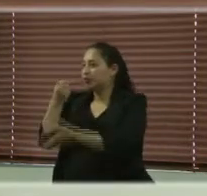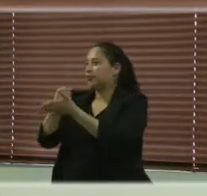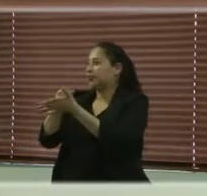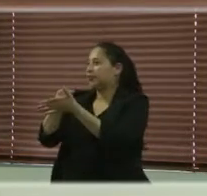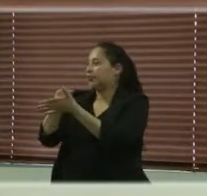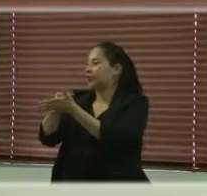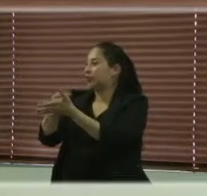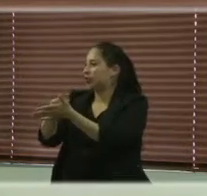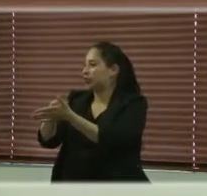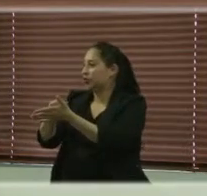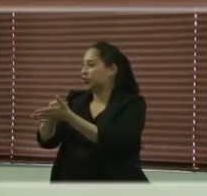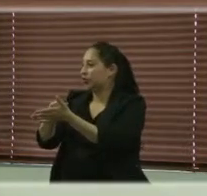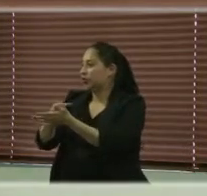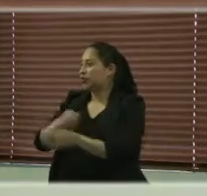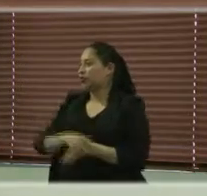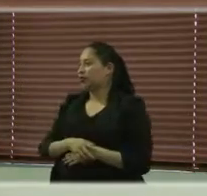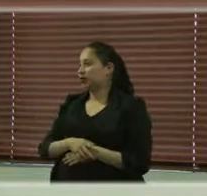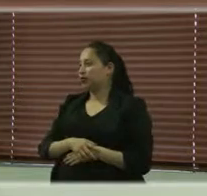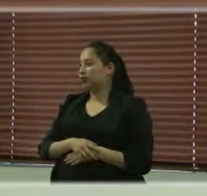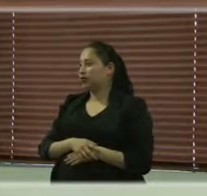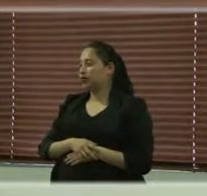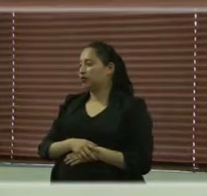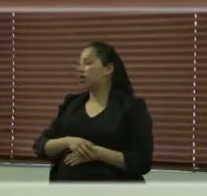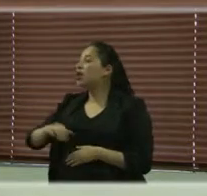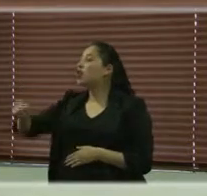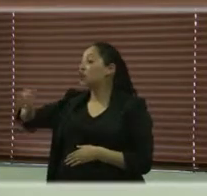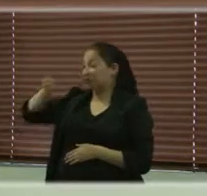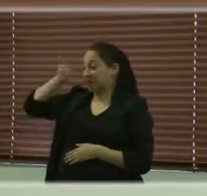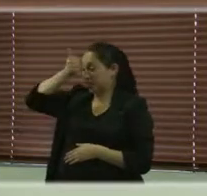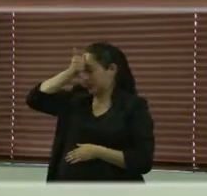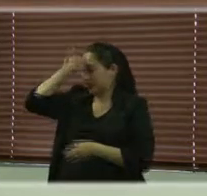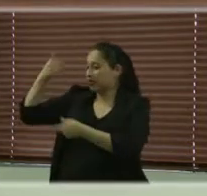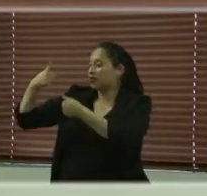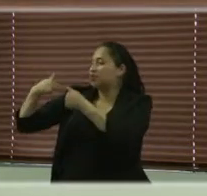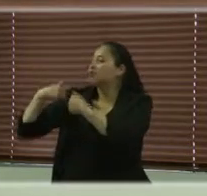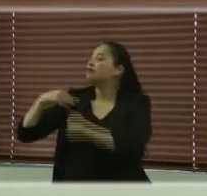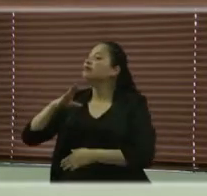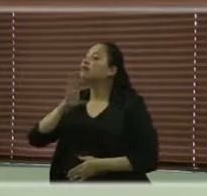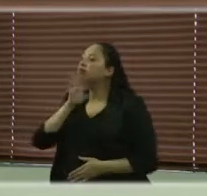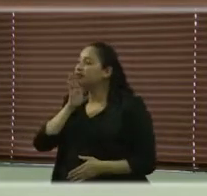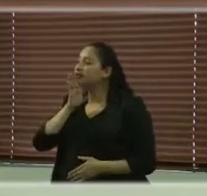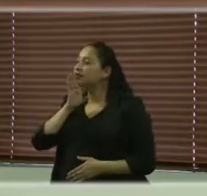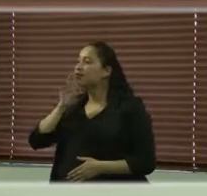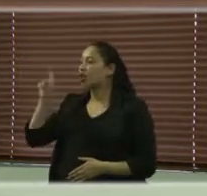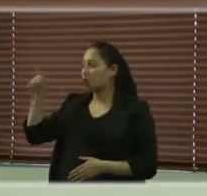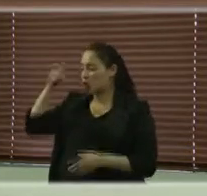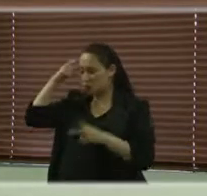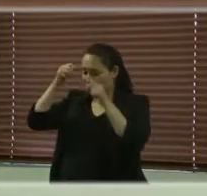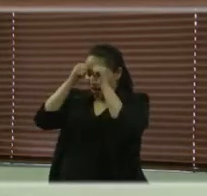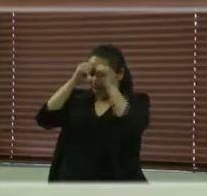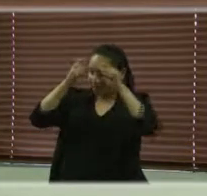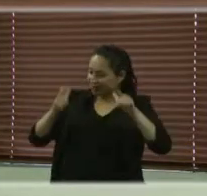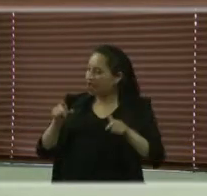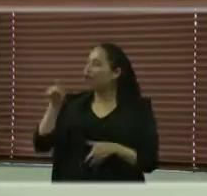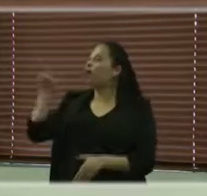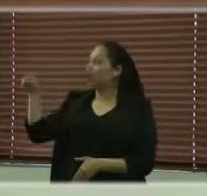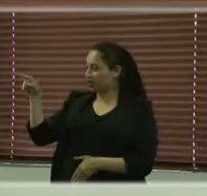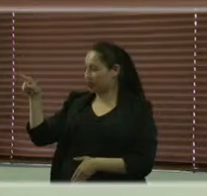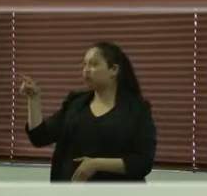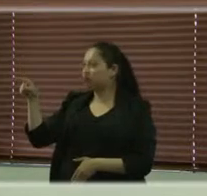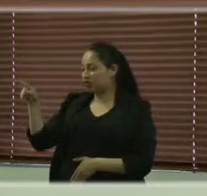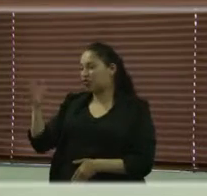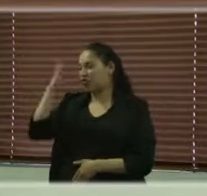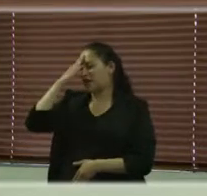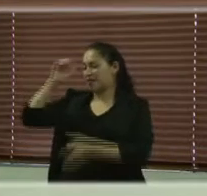los principales obligados además son los estados aunque los países